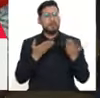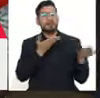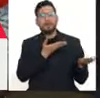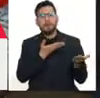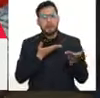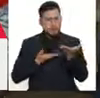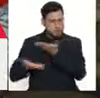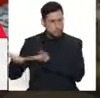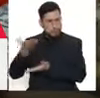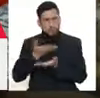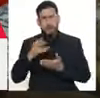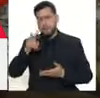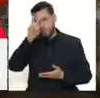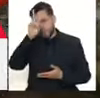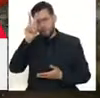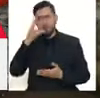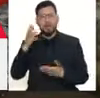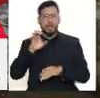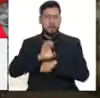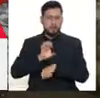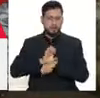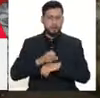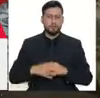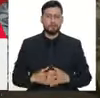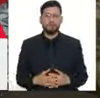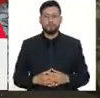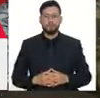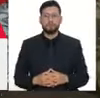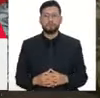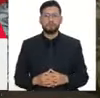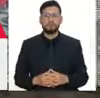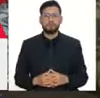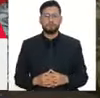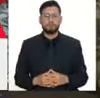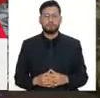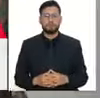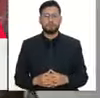integración entre el Perú y el Ecuador.